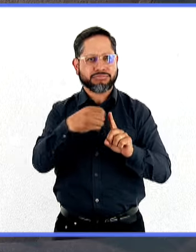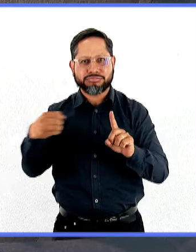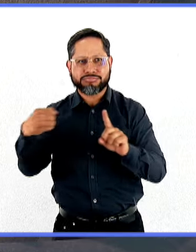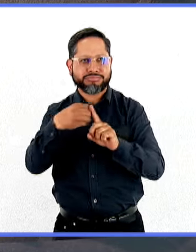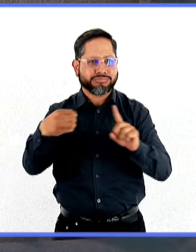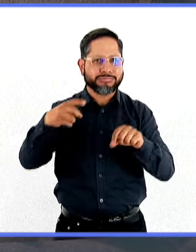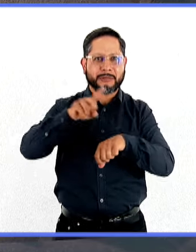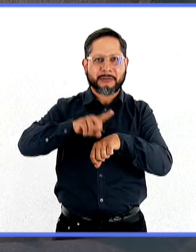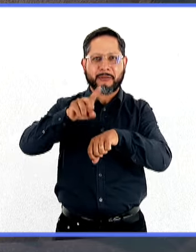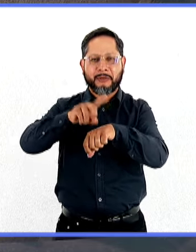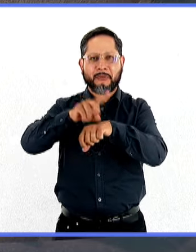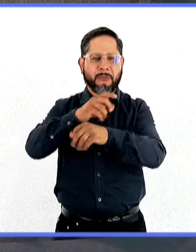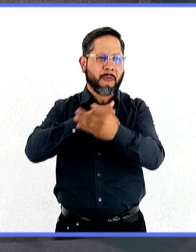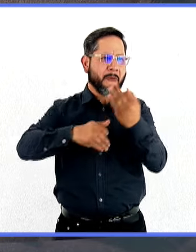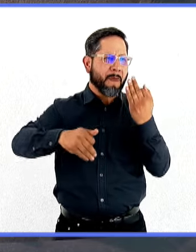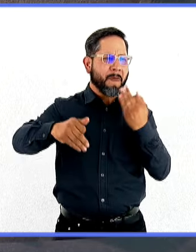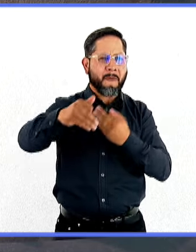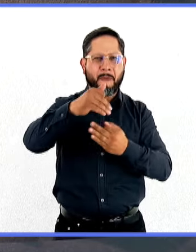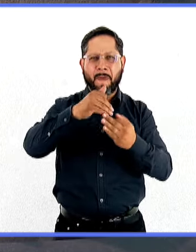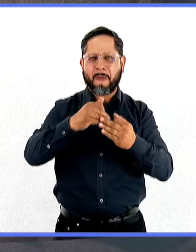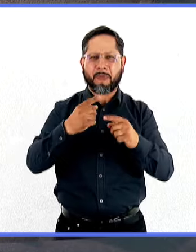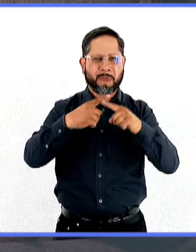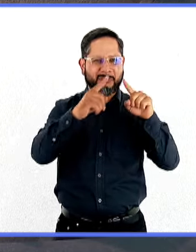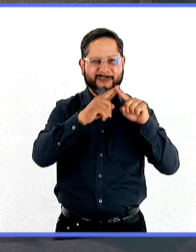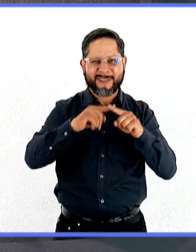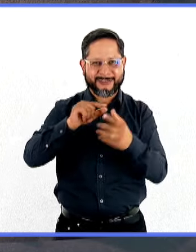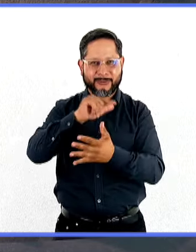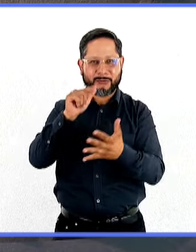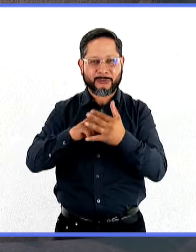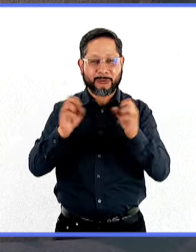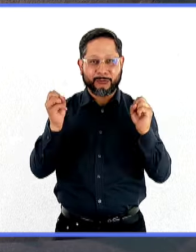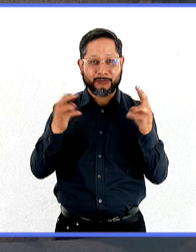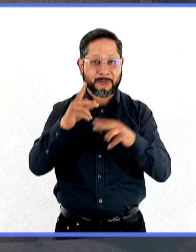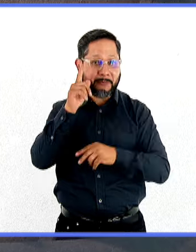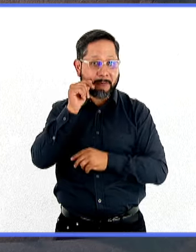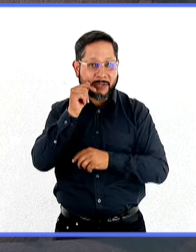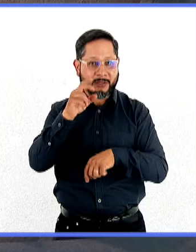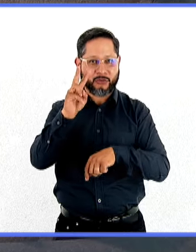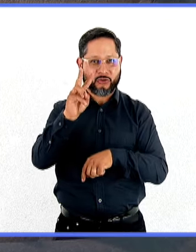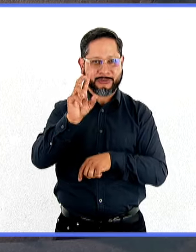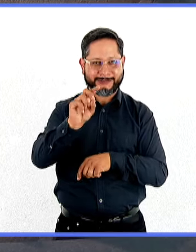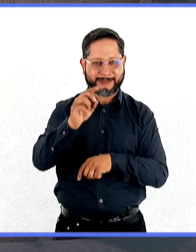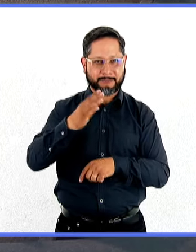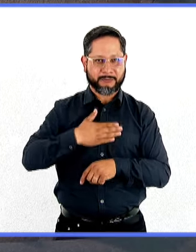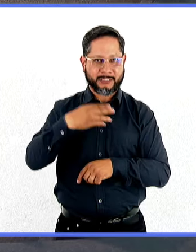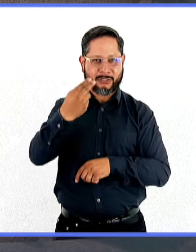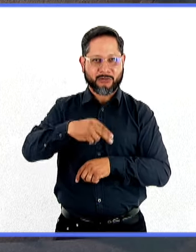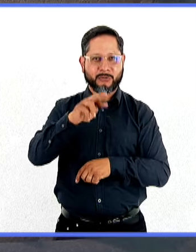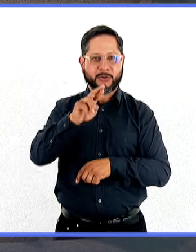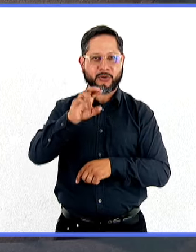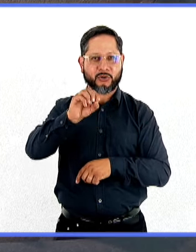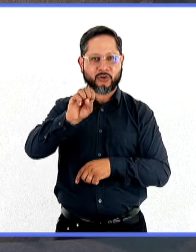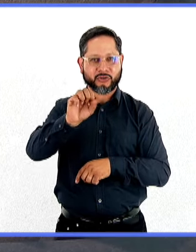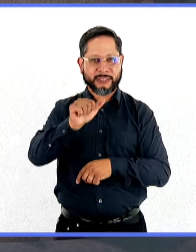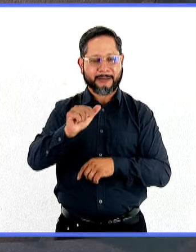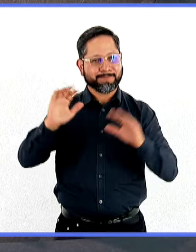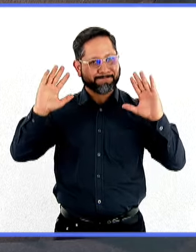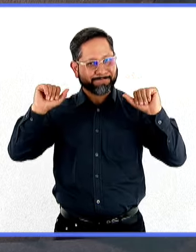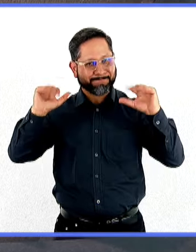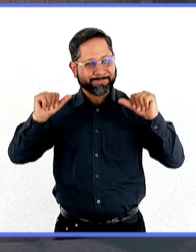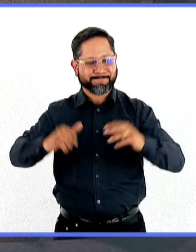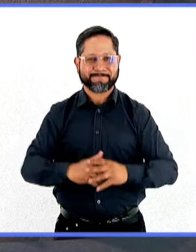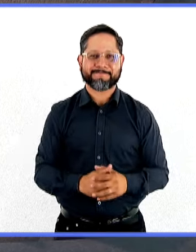día con día para todos los públicos y en sus distintas sedes nos vemos mañana a 2:30 en tv UNAM Mi nombre es rosa Brizuela